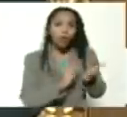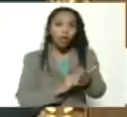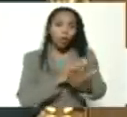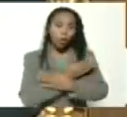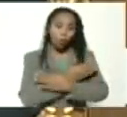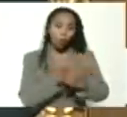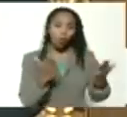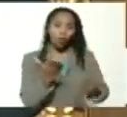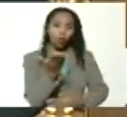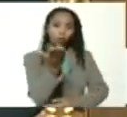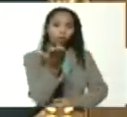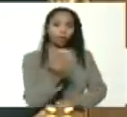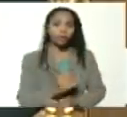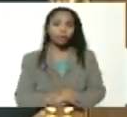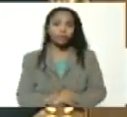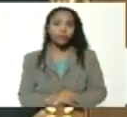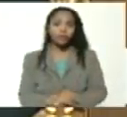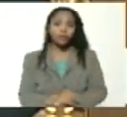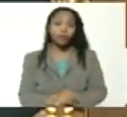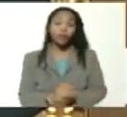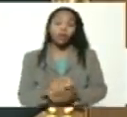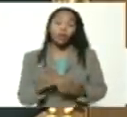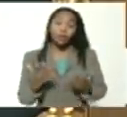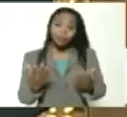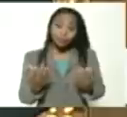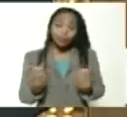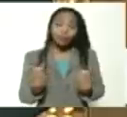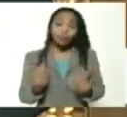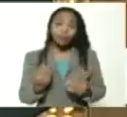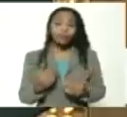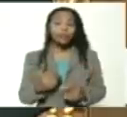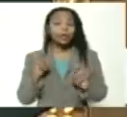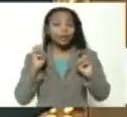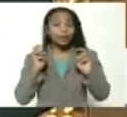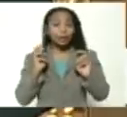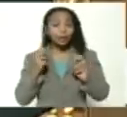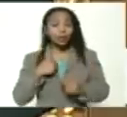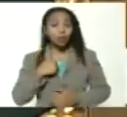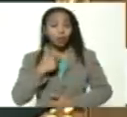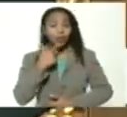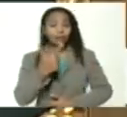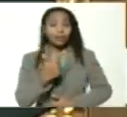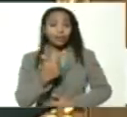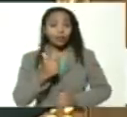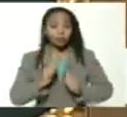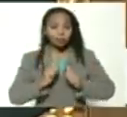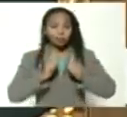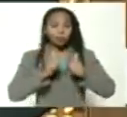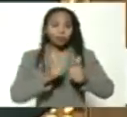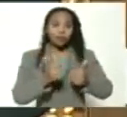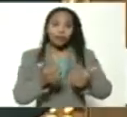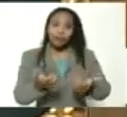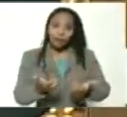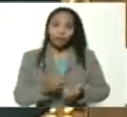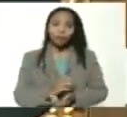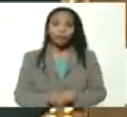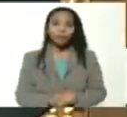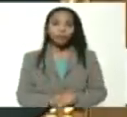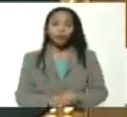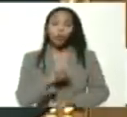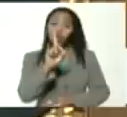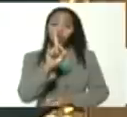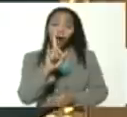ustedes. Por lo tanto, debo decir, comenzando, que una